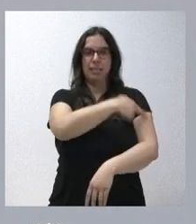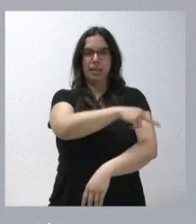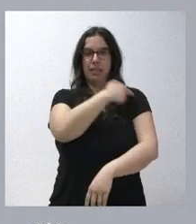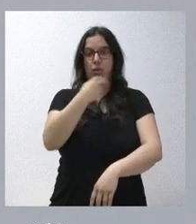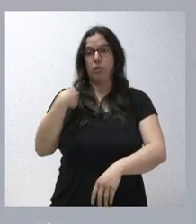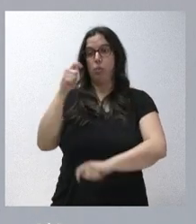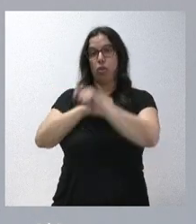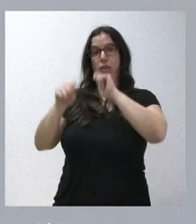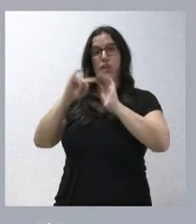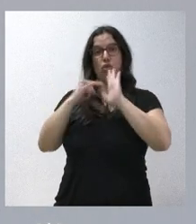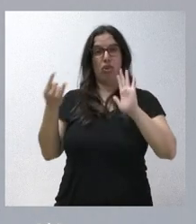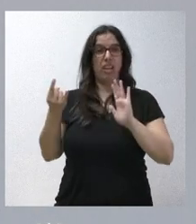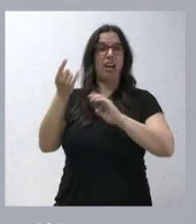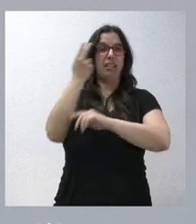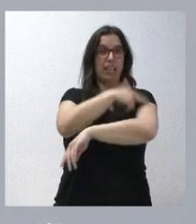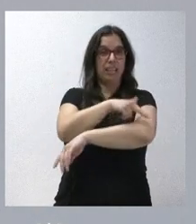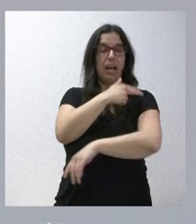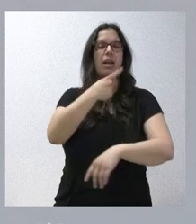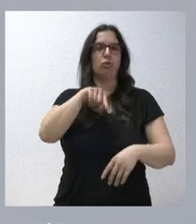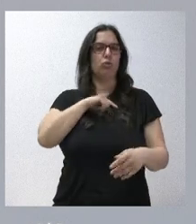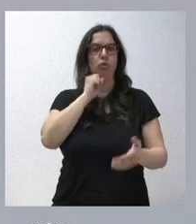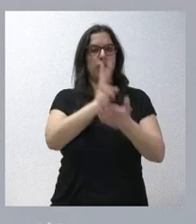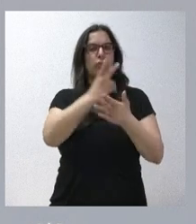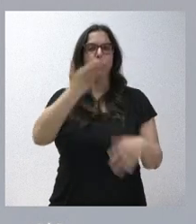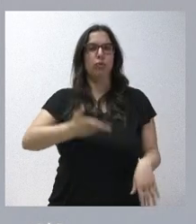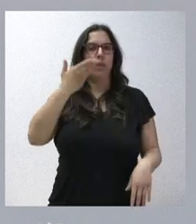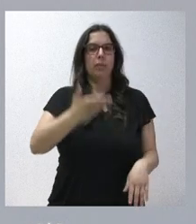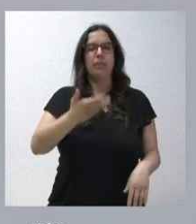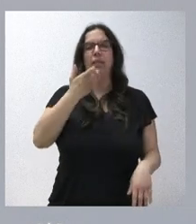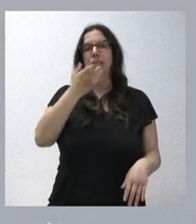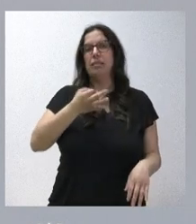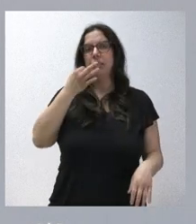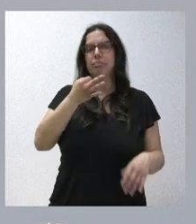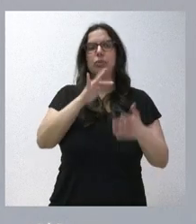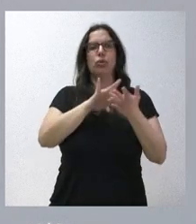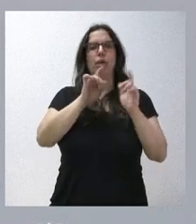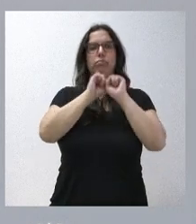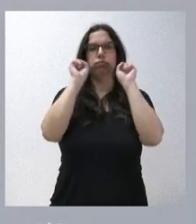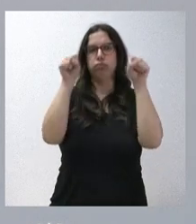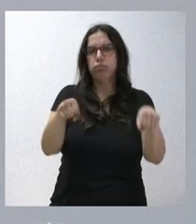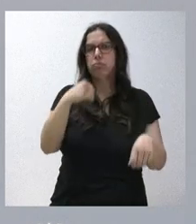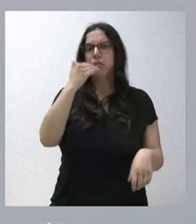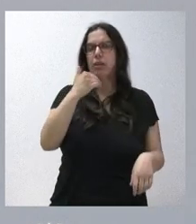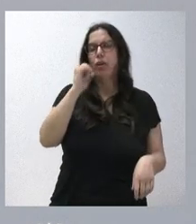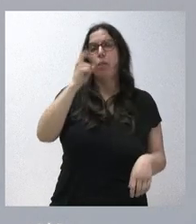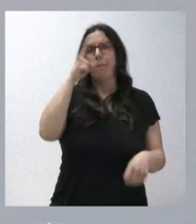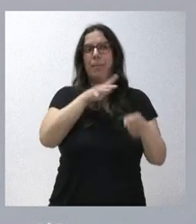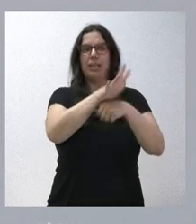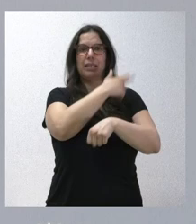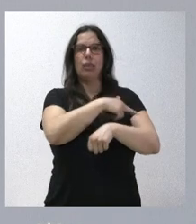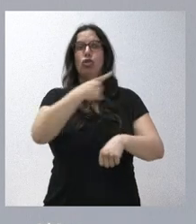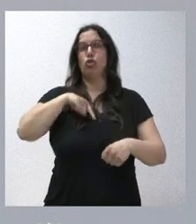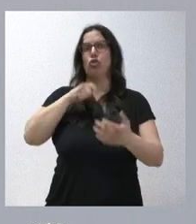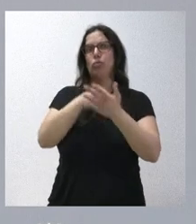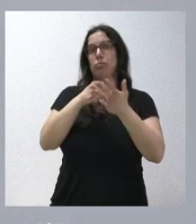tecnología sanitaria y por tanto Este es un reto de los fundamentales porque lógicamente siempre los retrasos se producen fundamentalmente en el ámbito sanitario somos los terceros que mejor